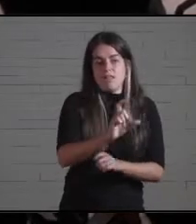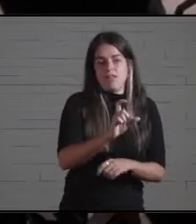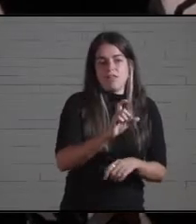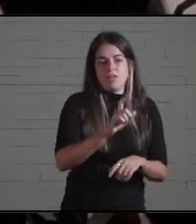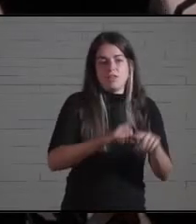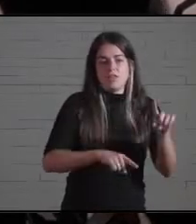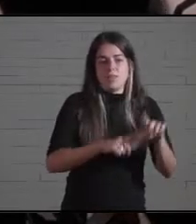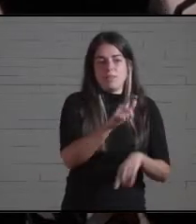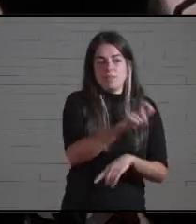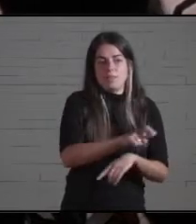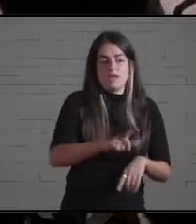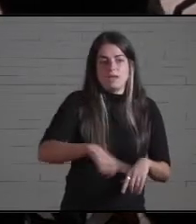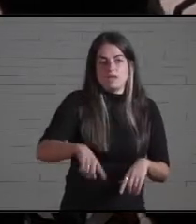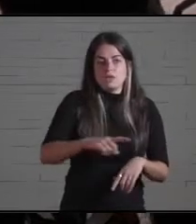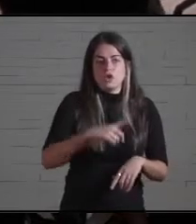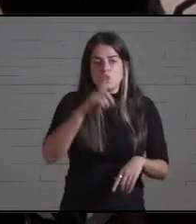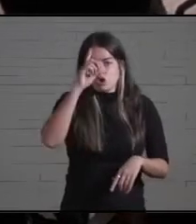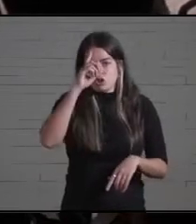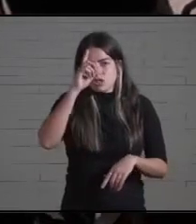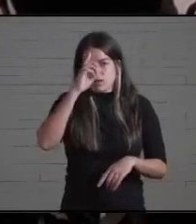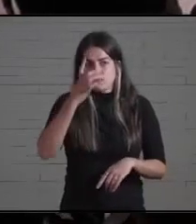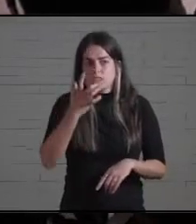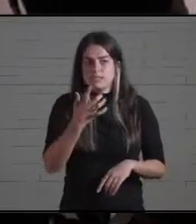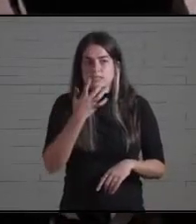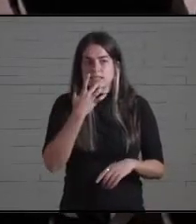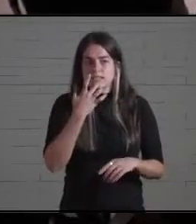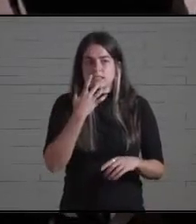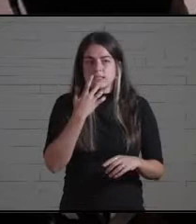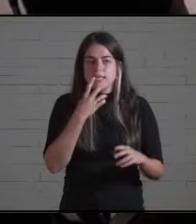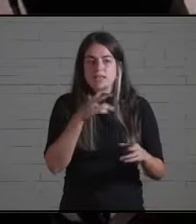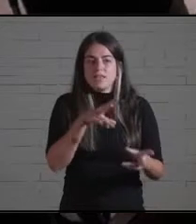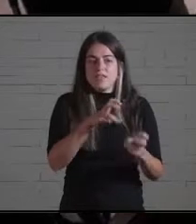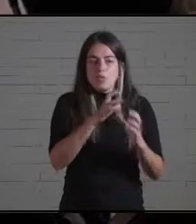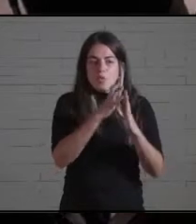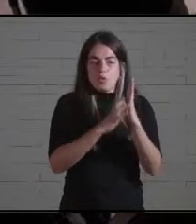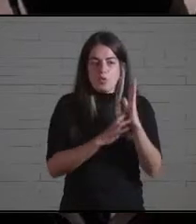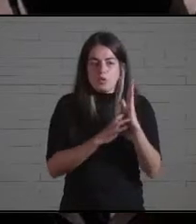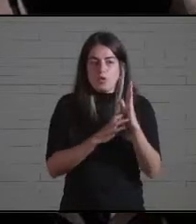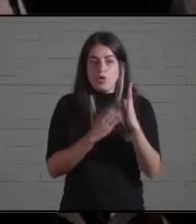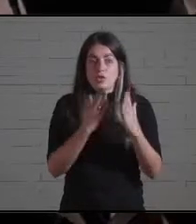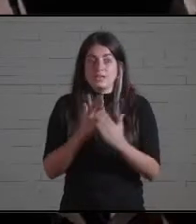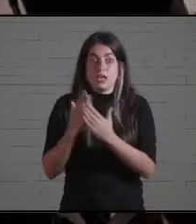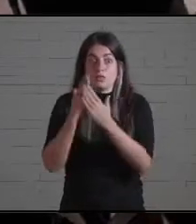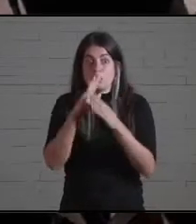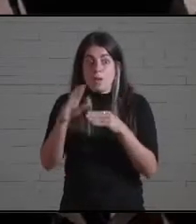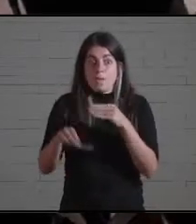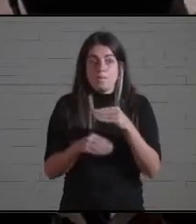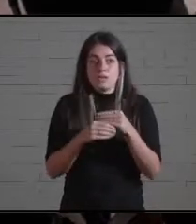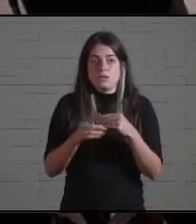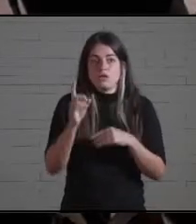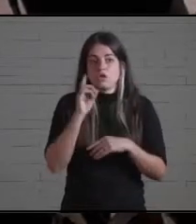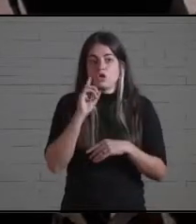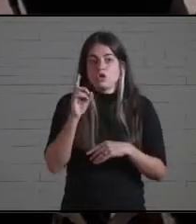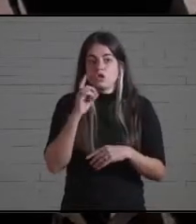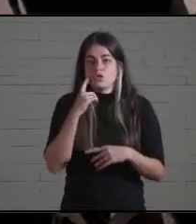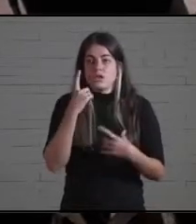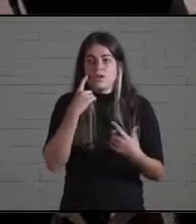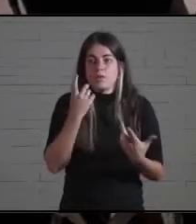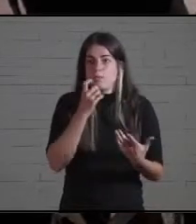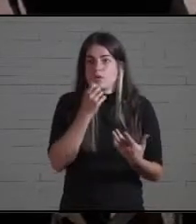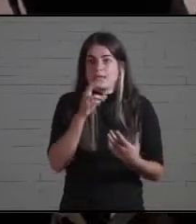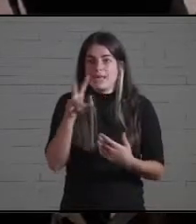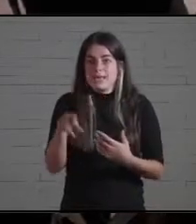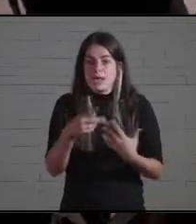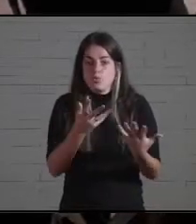habitante. No sabemos muy bien si se estudiaran las deducciones fiscales cómo estaríamos. Son datos que no se maneja en